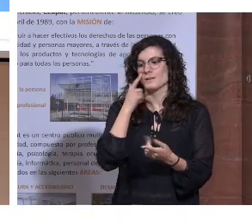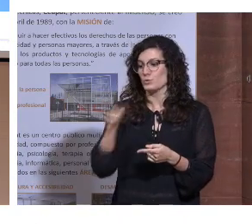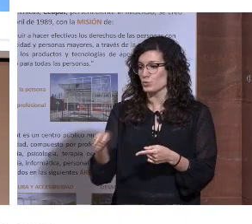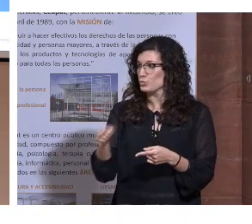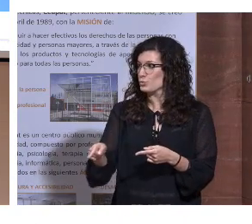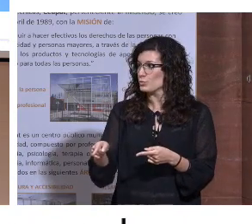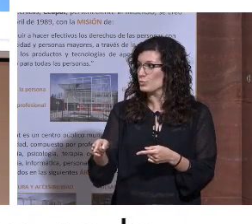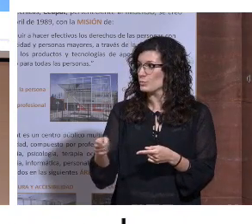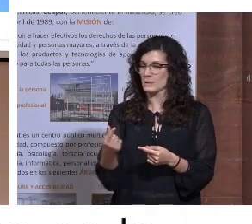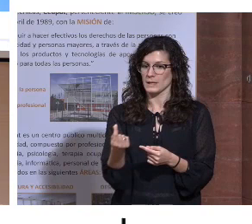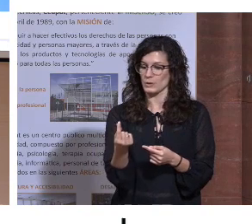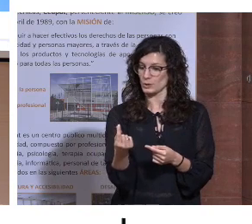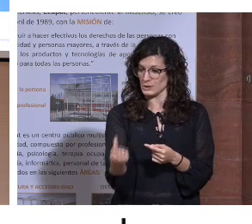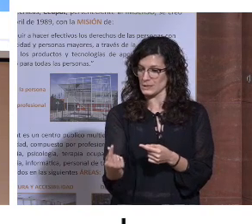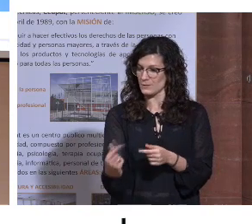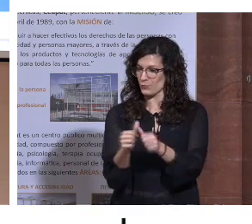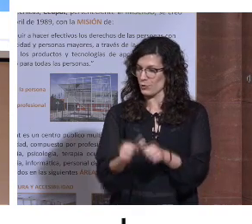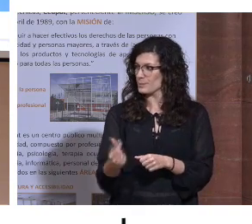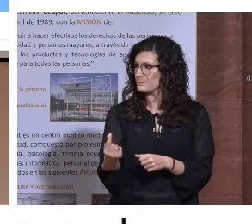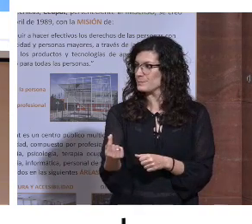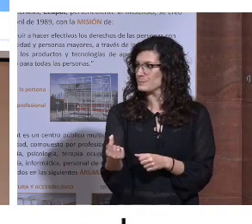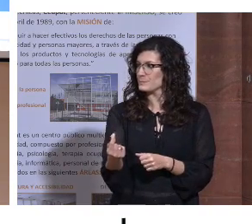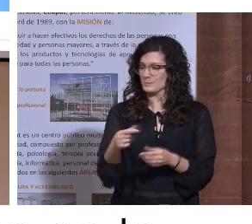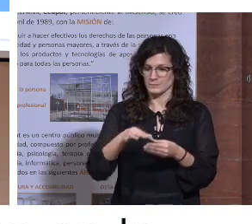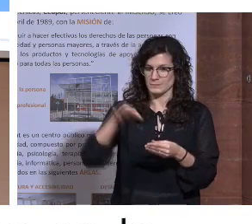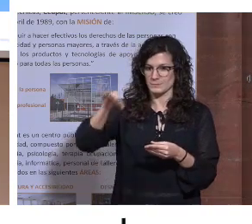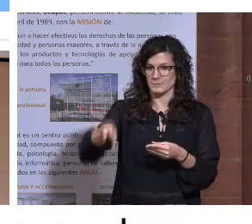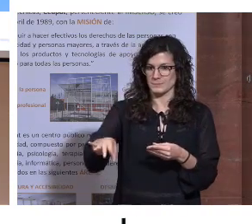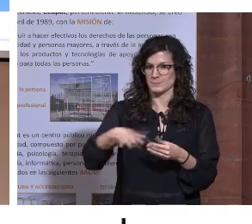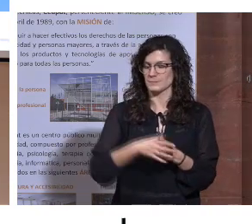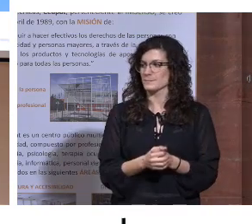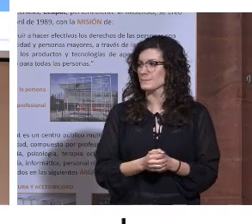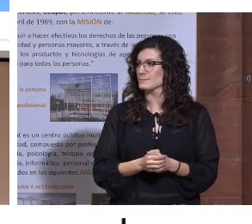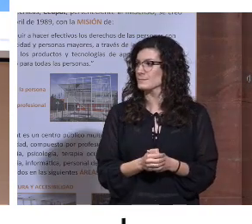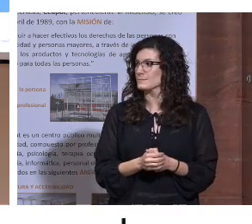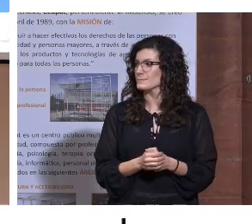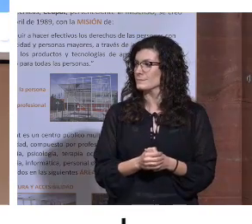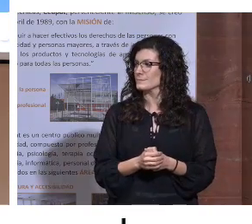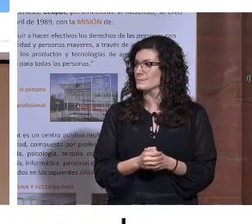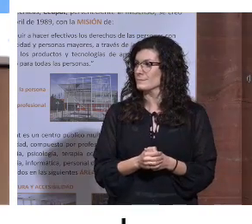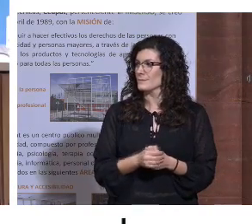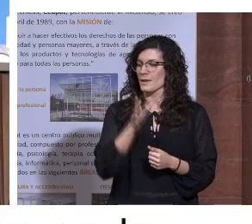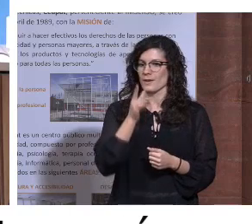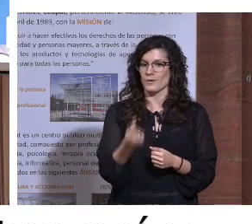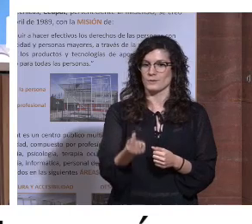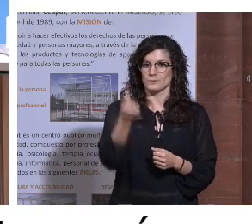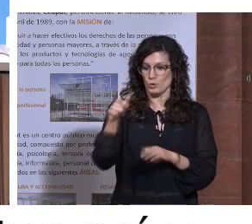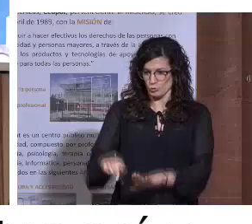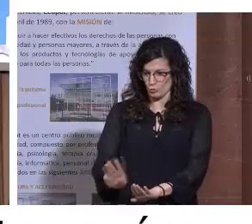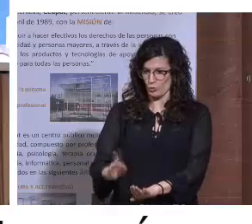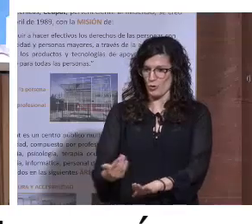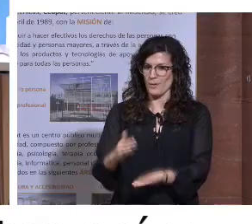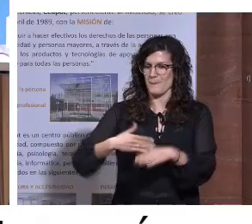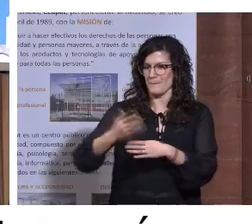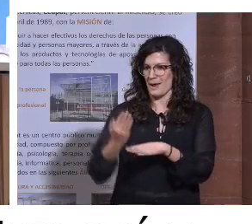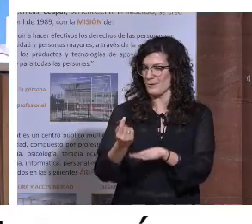vas a cogerme los deditos así. Ahí. Y vamos a poner la carta así. Ahí. Y ahora sube. No, no, no, tú quita, tú